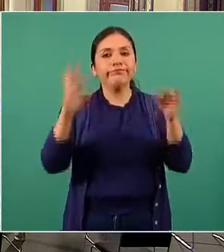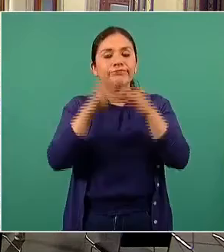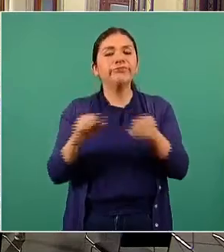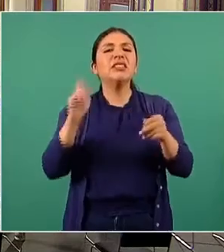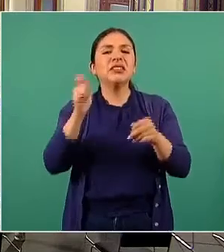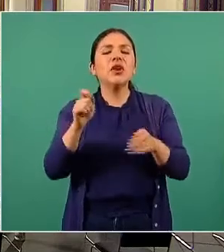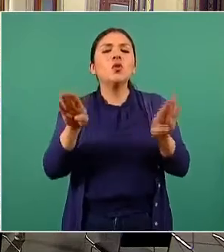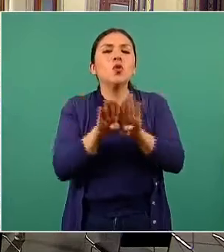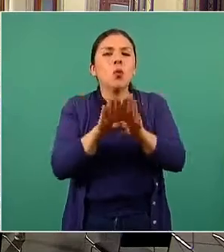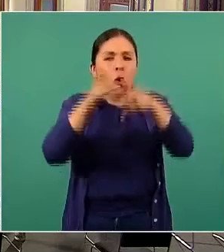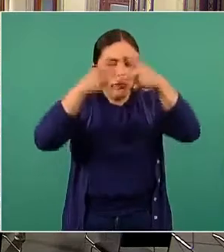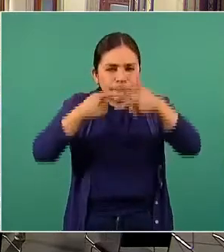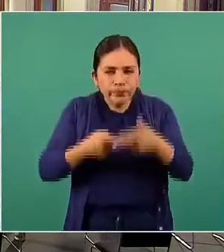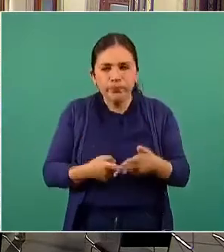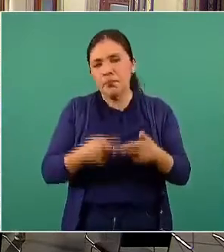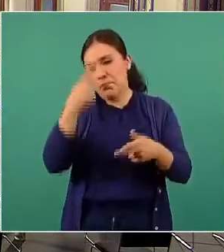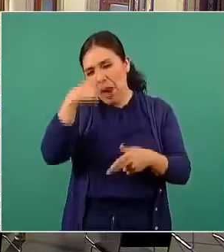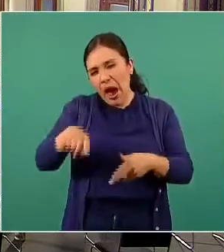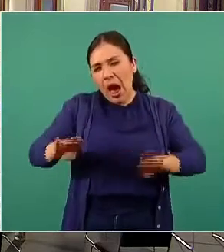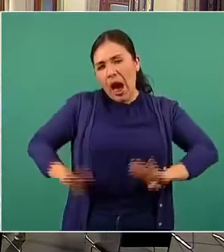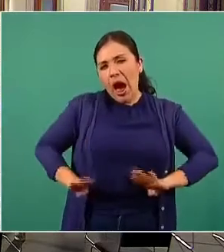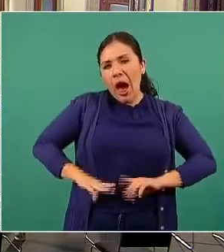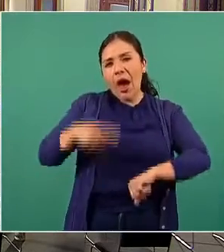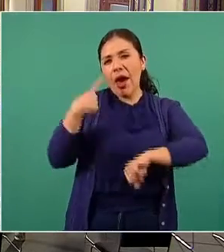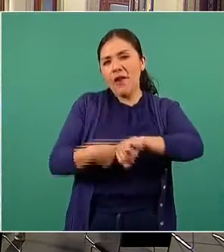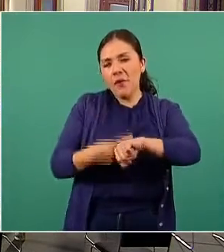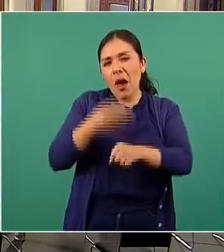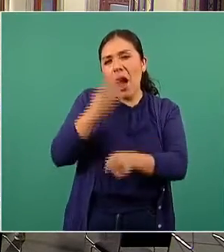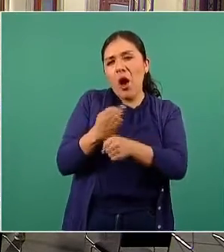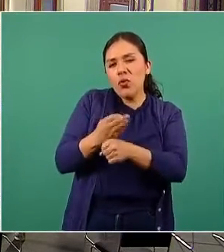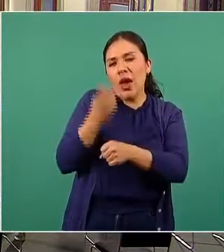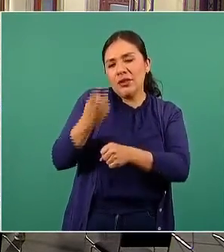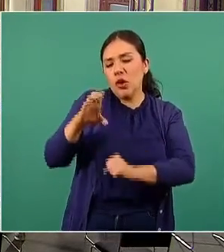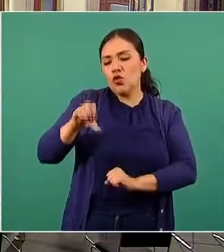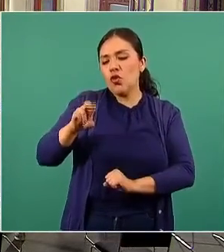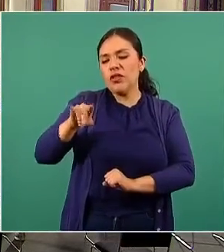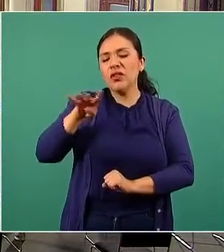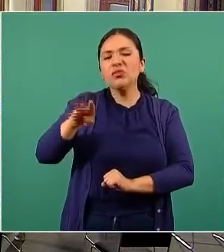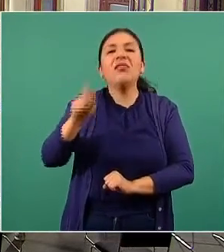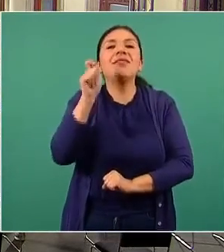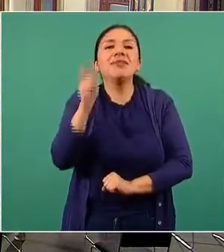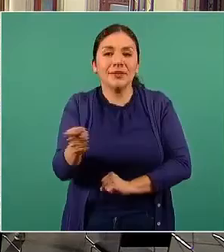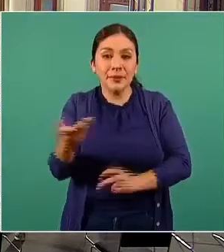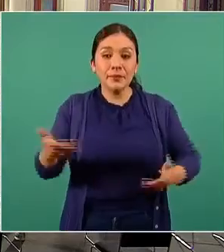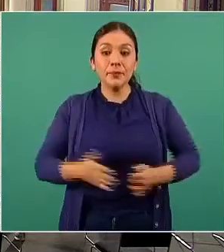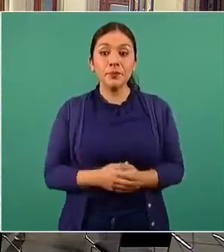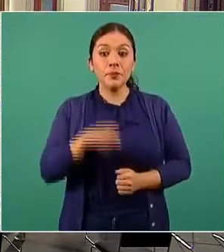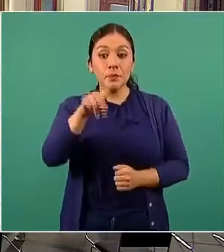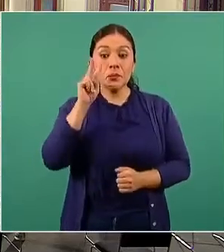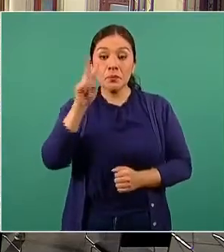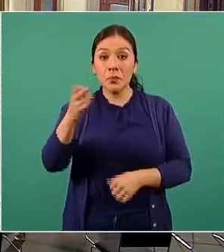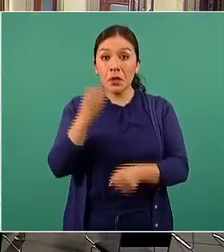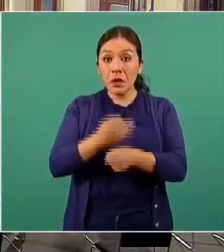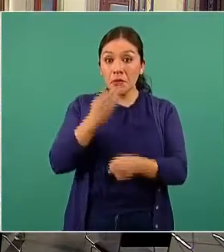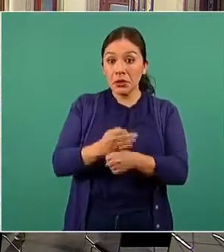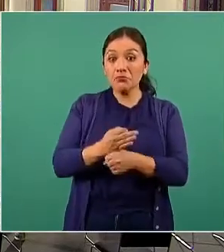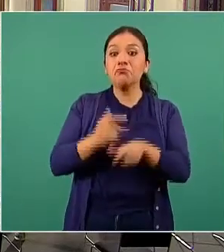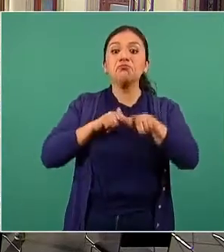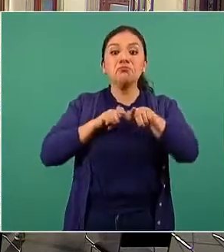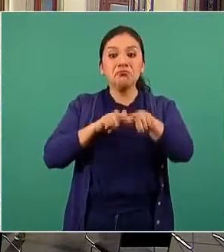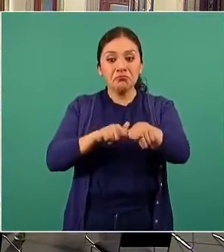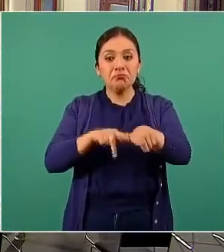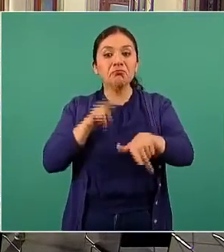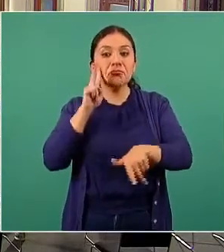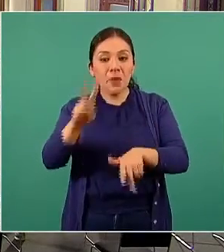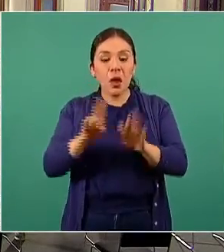la estadística y por lo tanto el comportamiento epidémico de la COVID-19. Vemos nuevamente nuestra